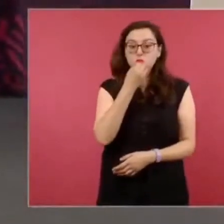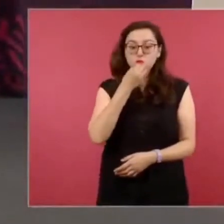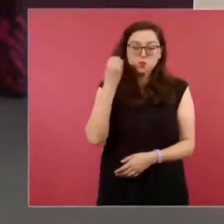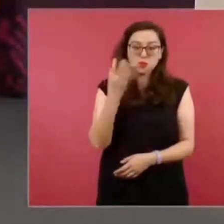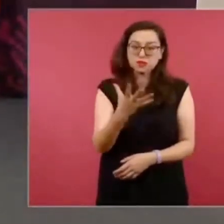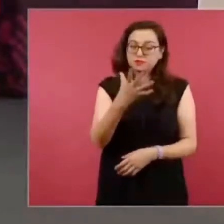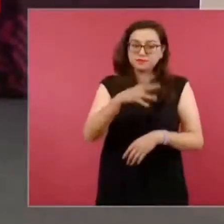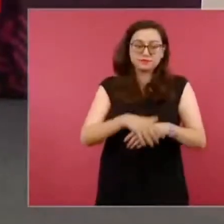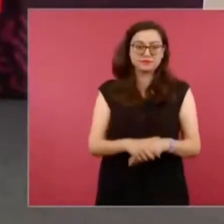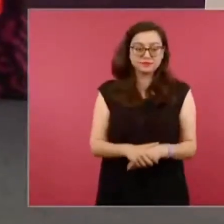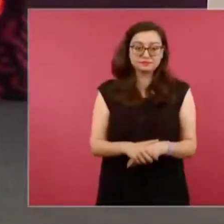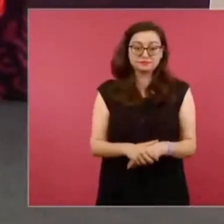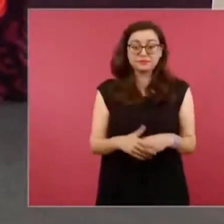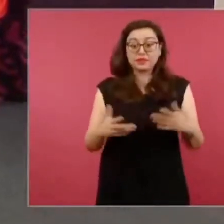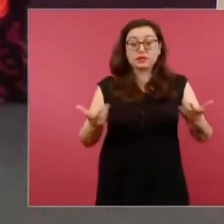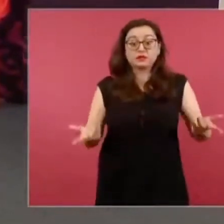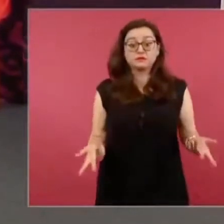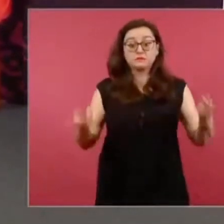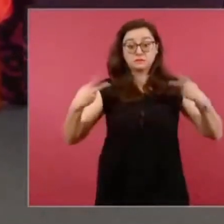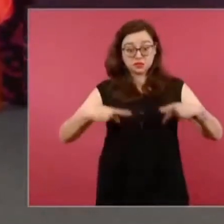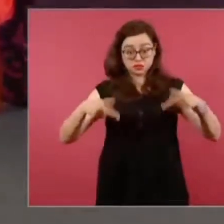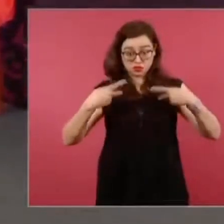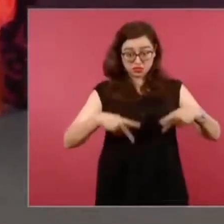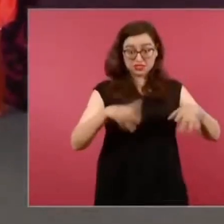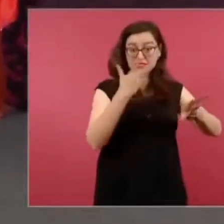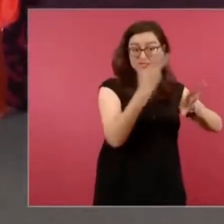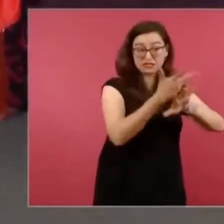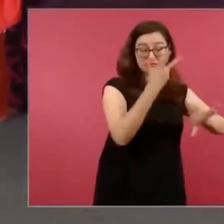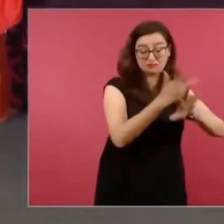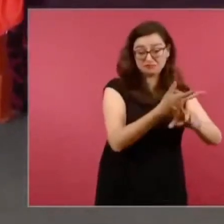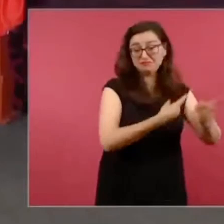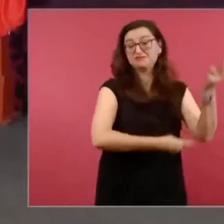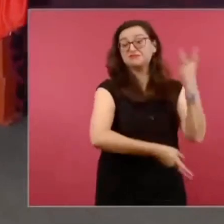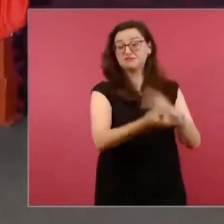muchísimos estadounidenses a México, a todo el país,